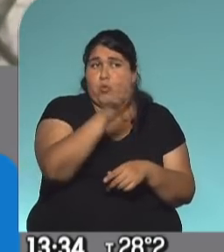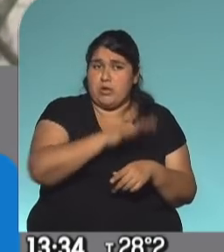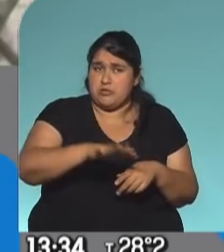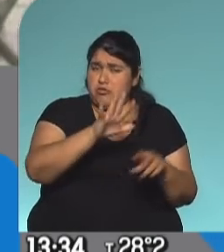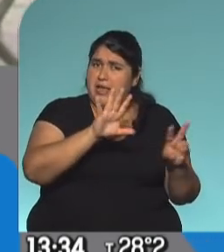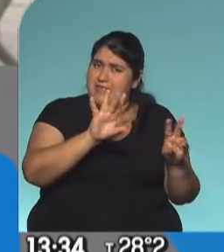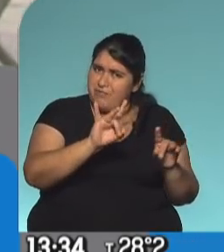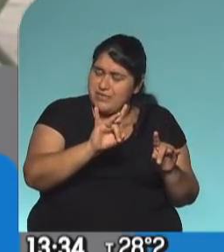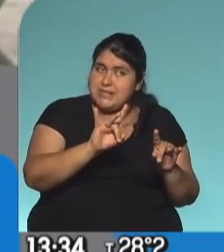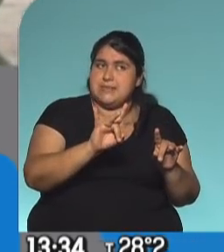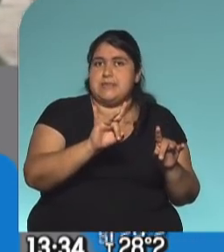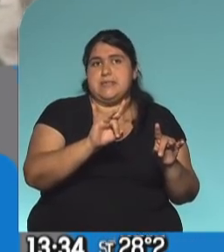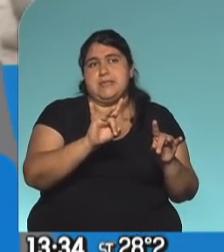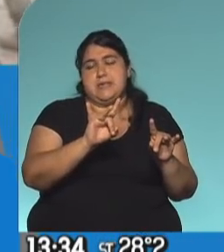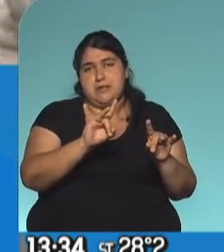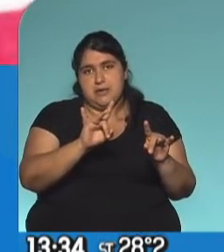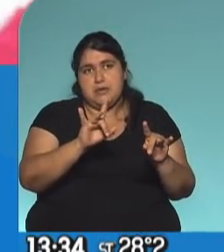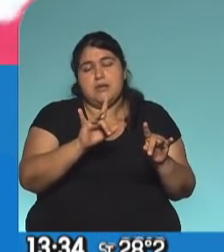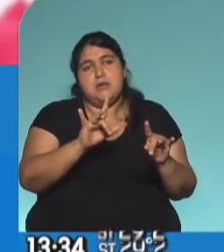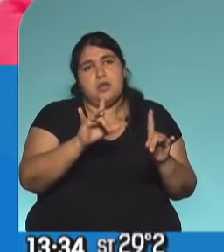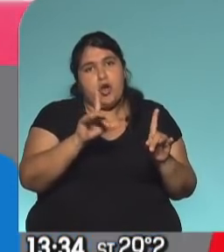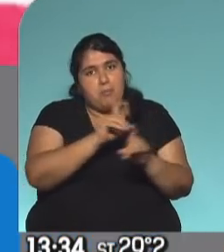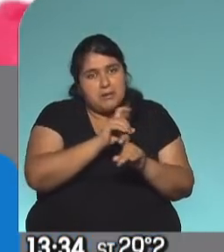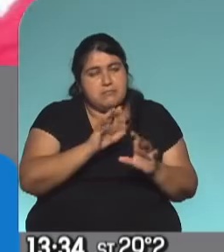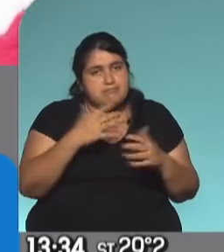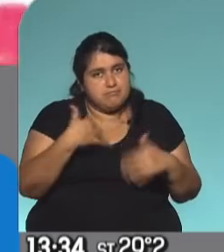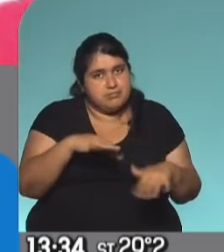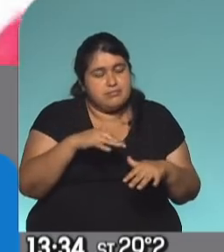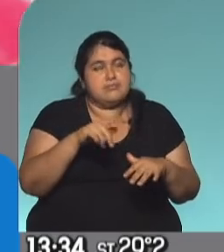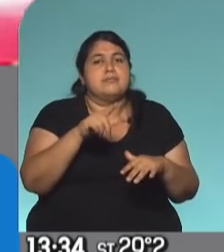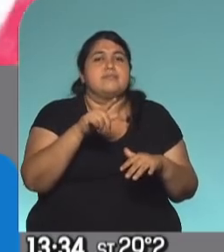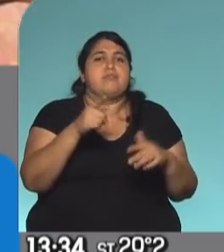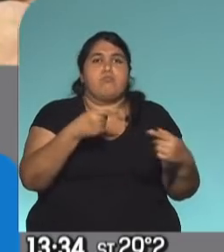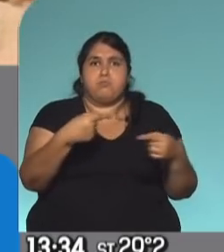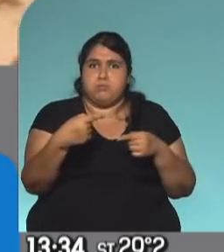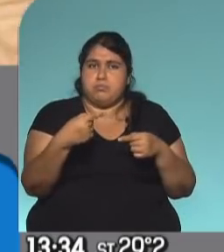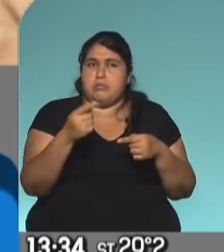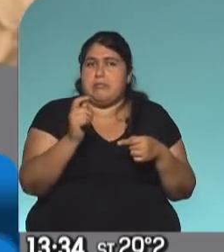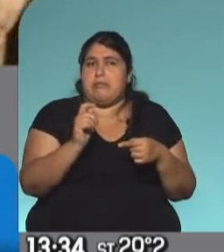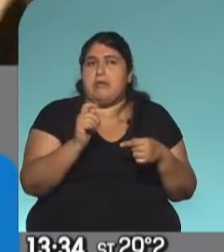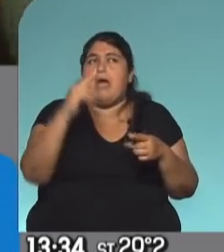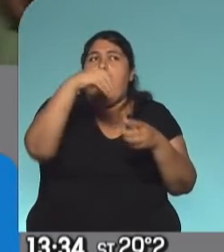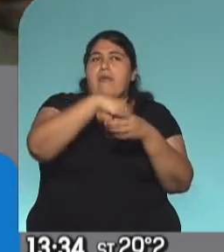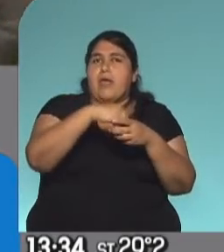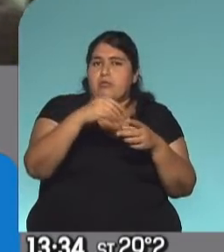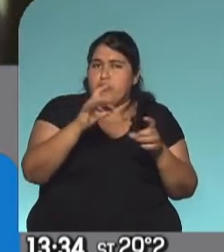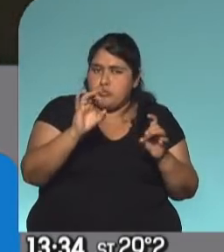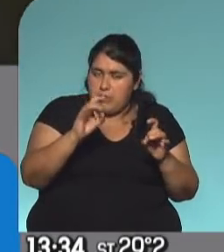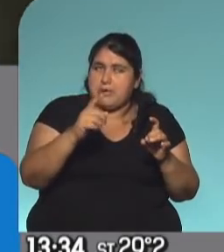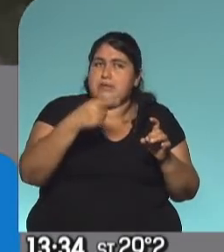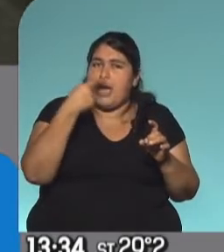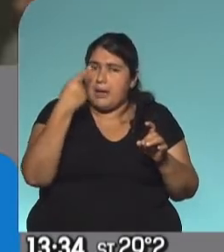caliente, es una zona en la cual la confrontación no es simplemente interna, hay